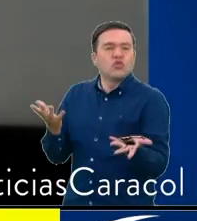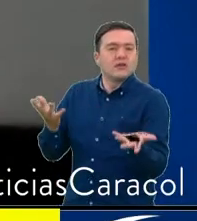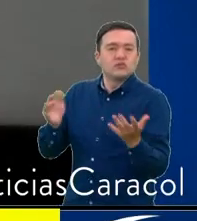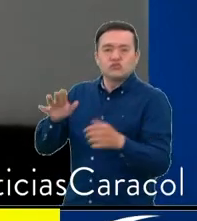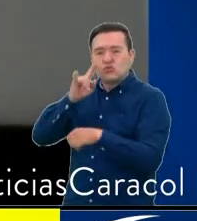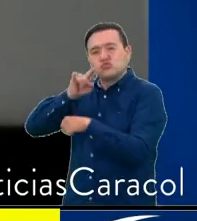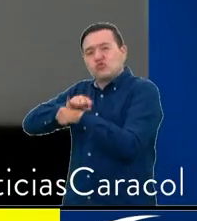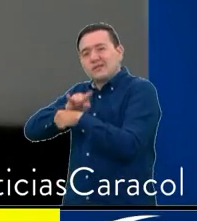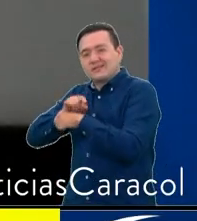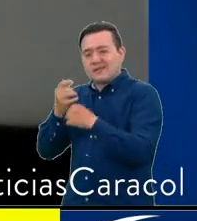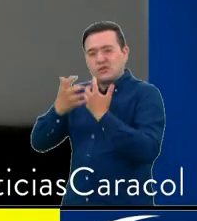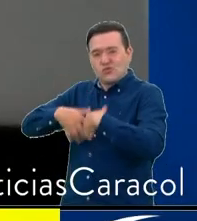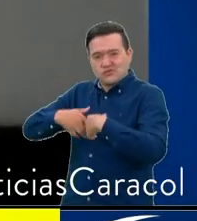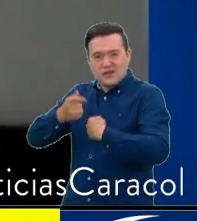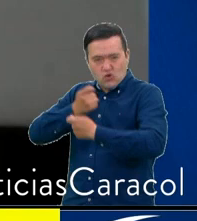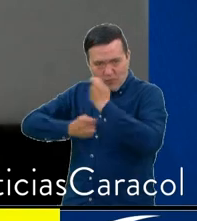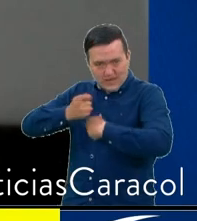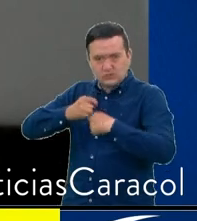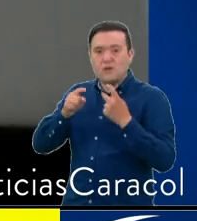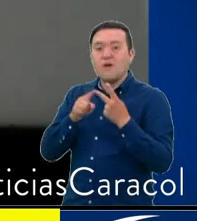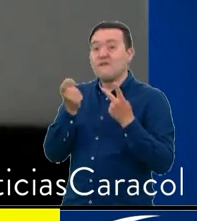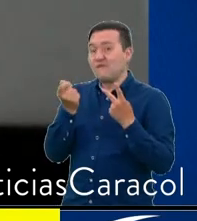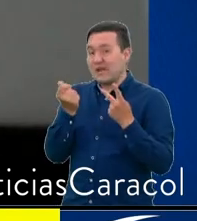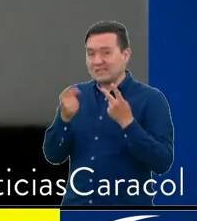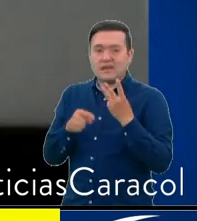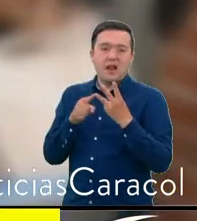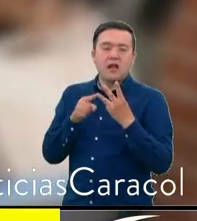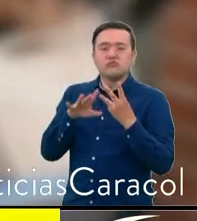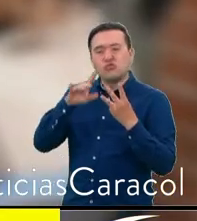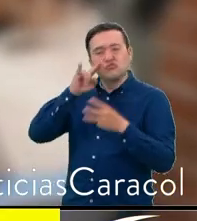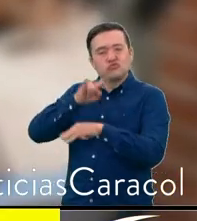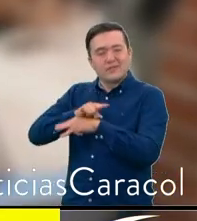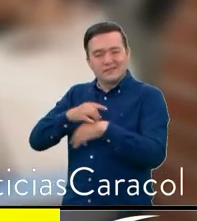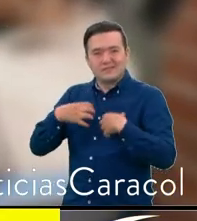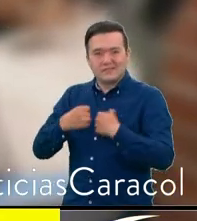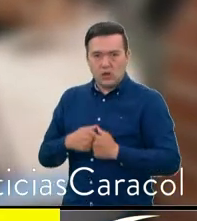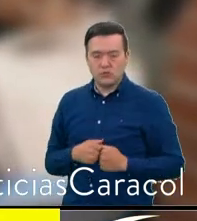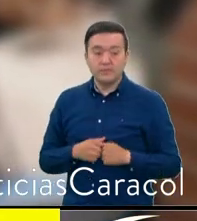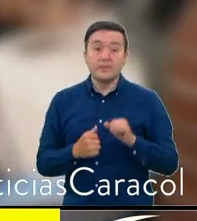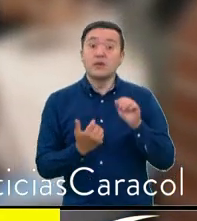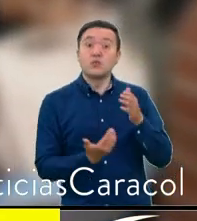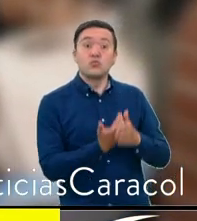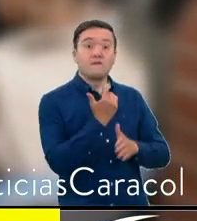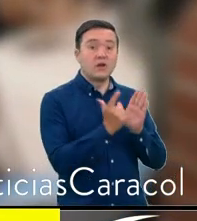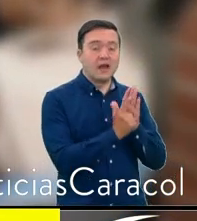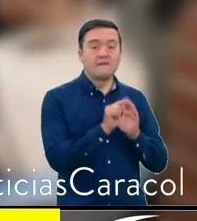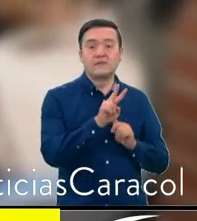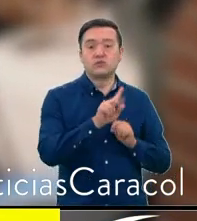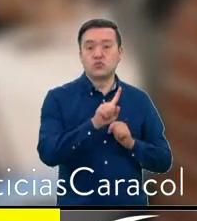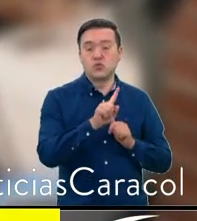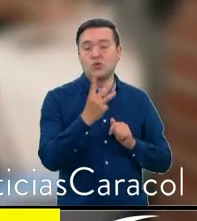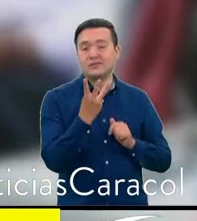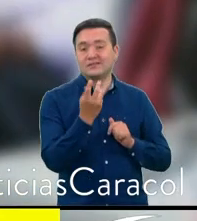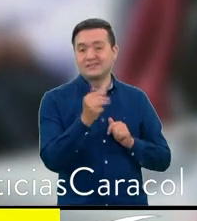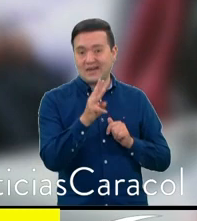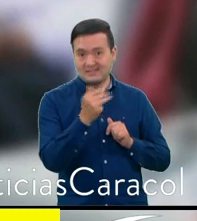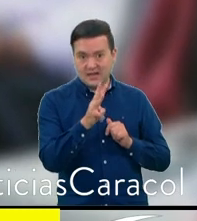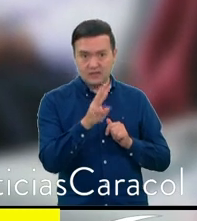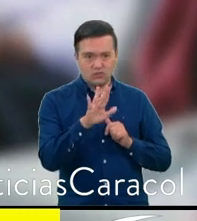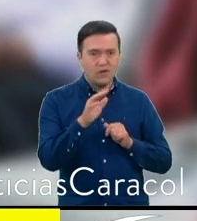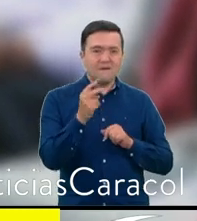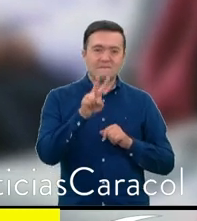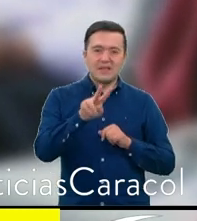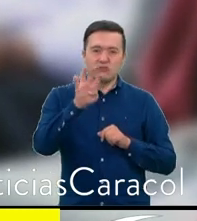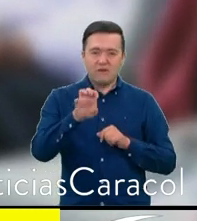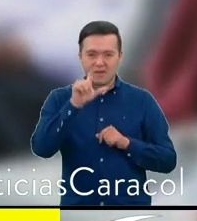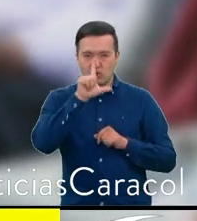la Superintendencia Financiera y la Superintendencia de Salud. Con la Ley 2113 del 29 de julio de 2021 se estableció una